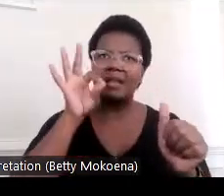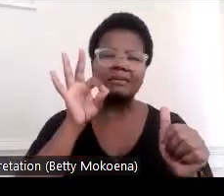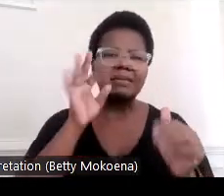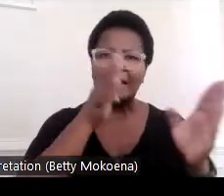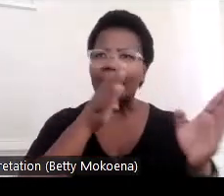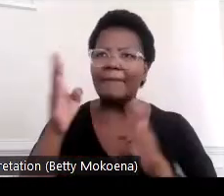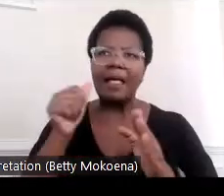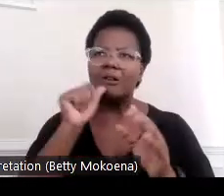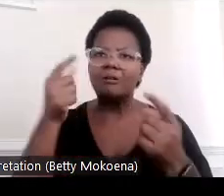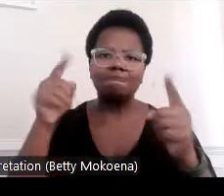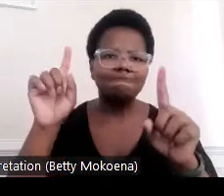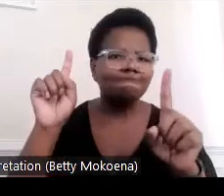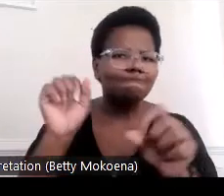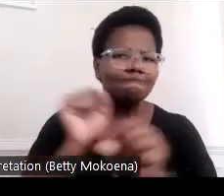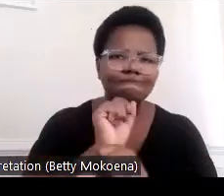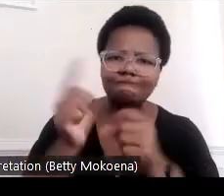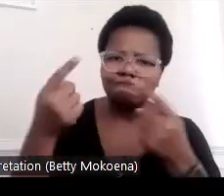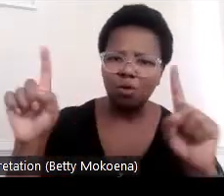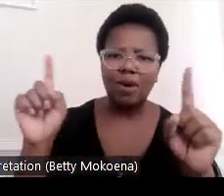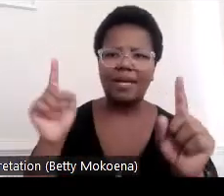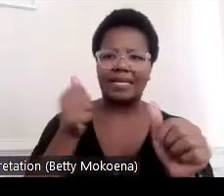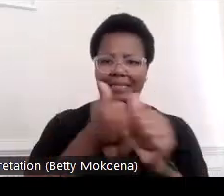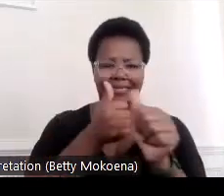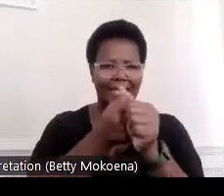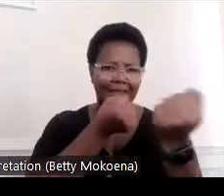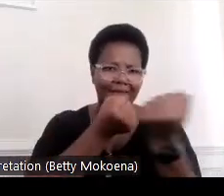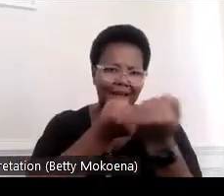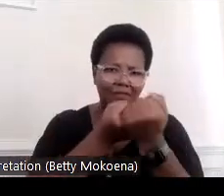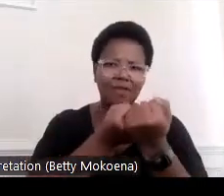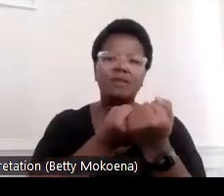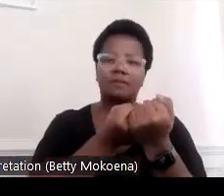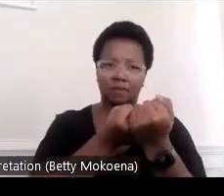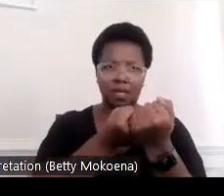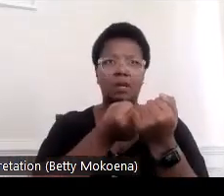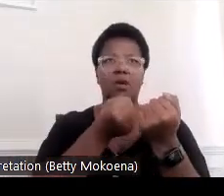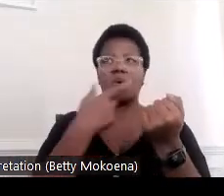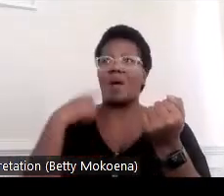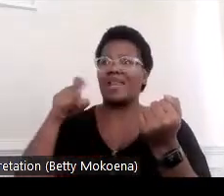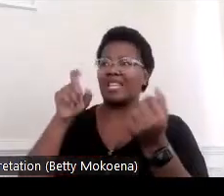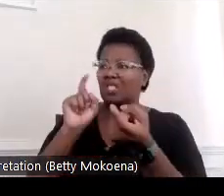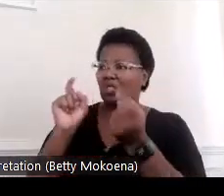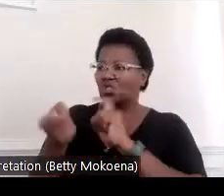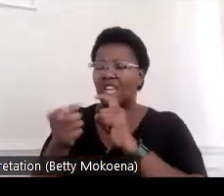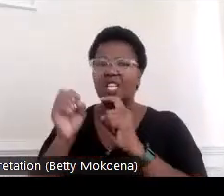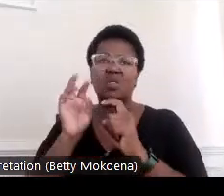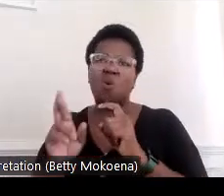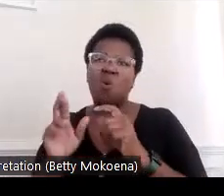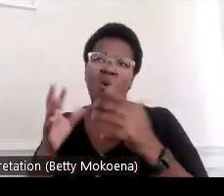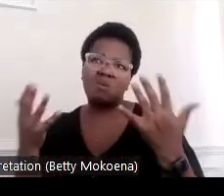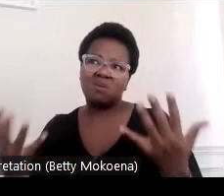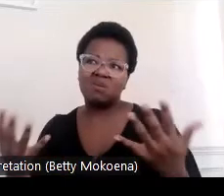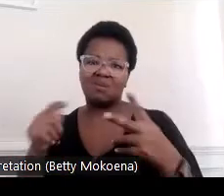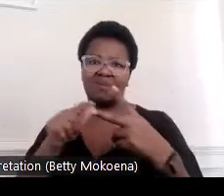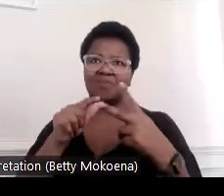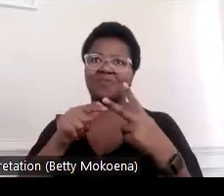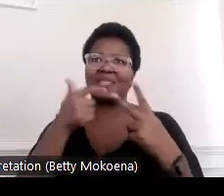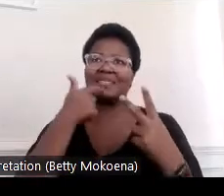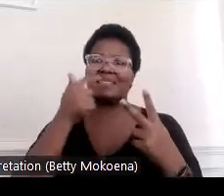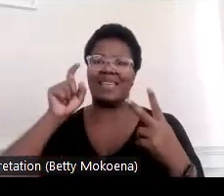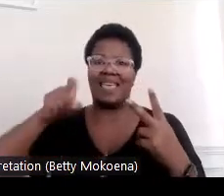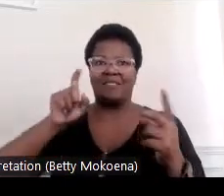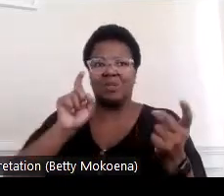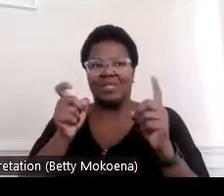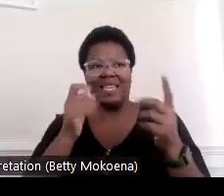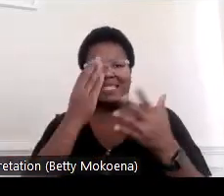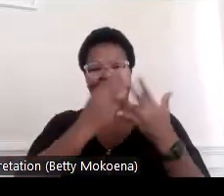en sentir o ver que el plan no está funcionando y tal vez ellos pueden comunicarse con el proveedor de